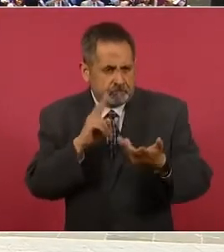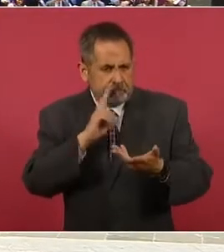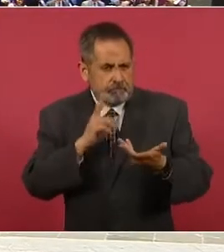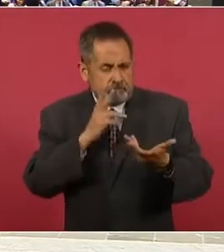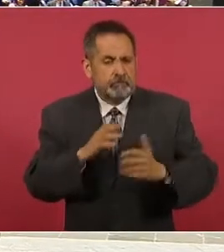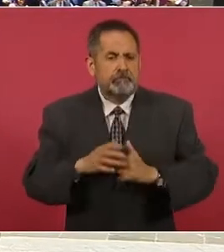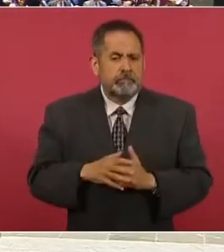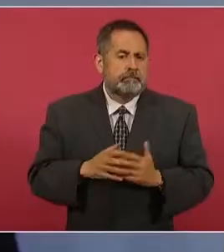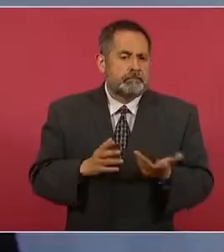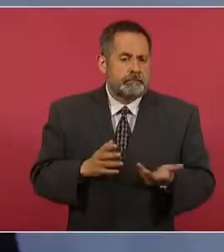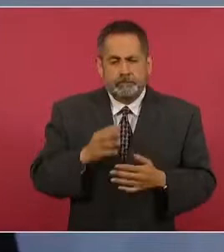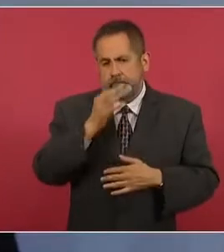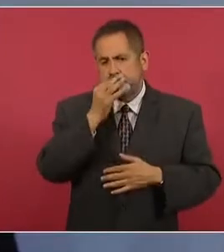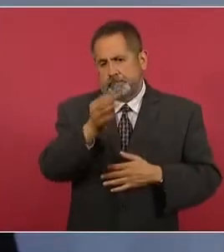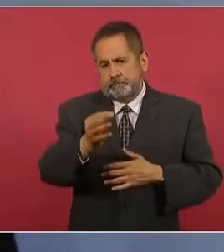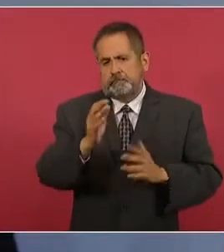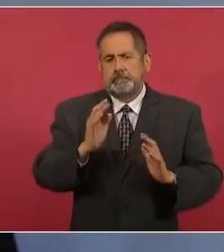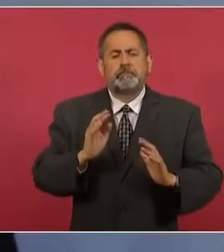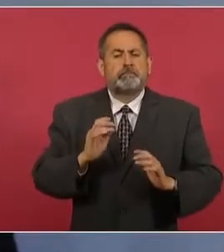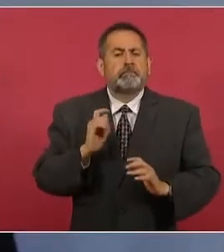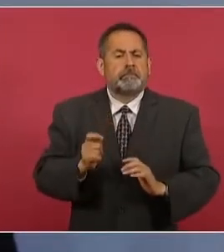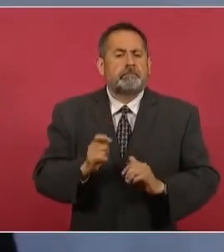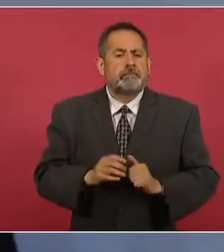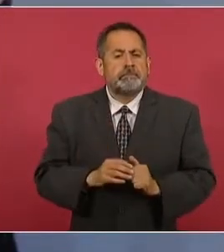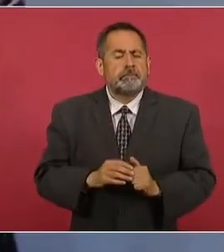o adelanto,